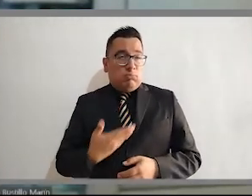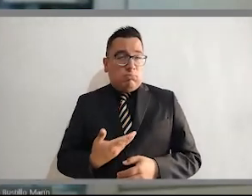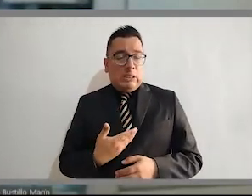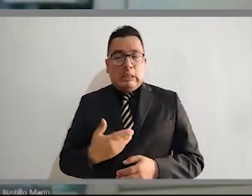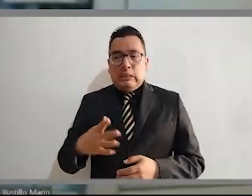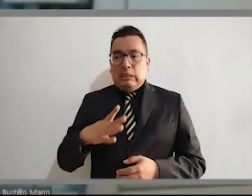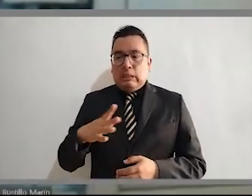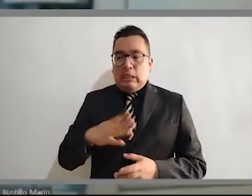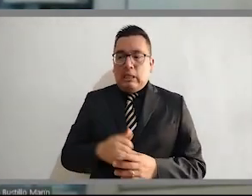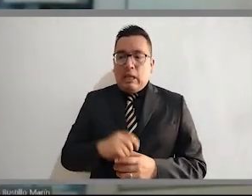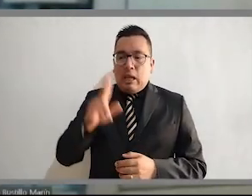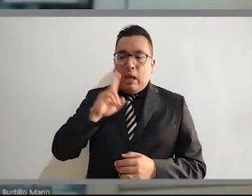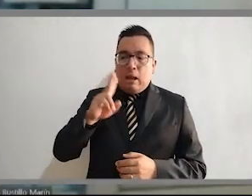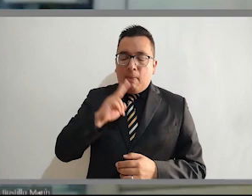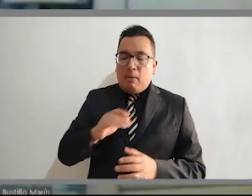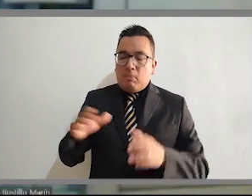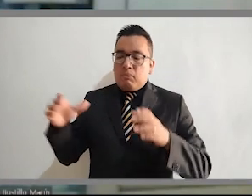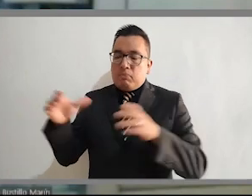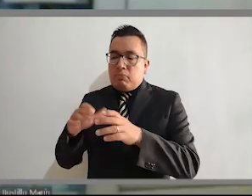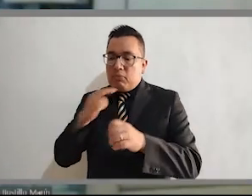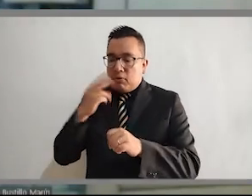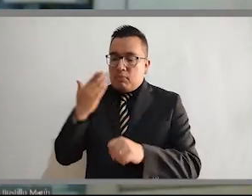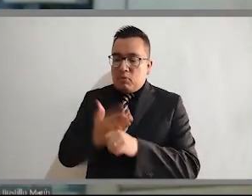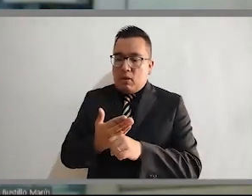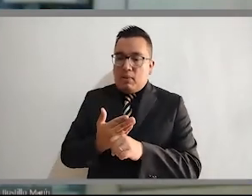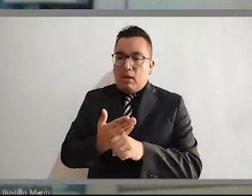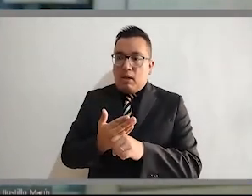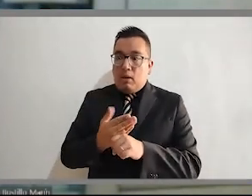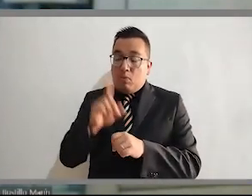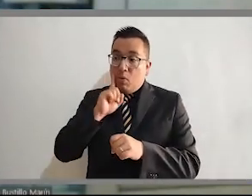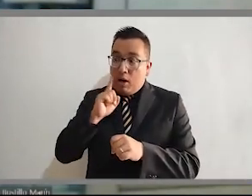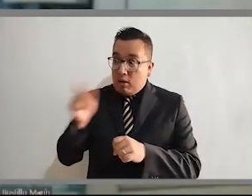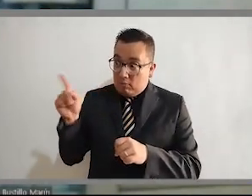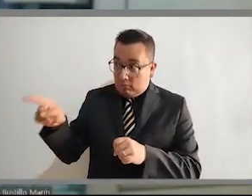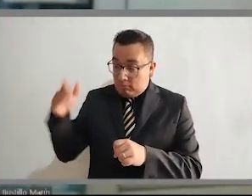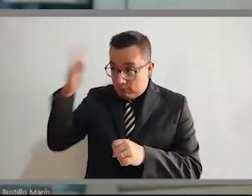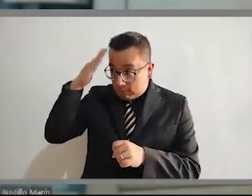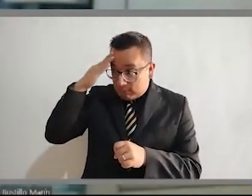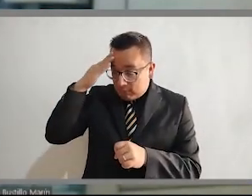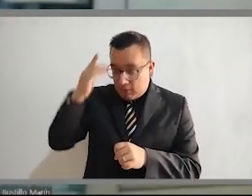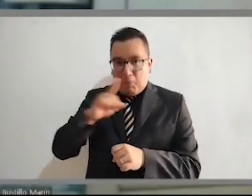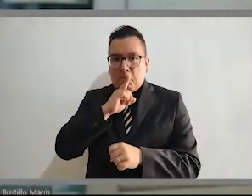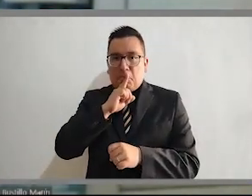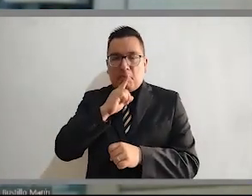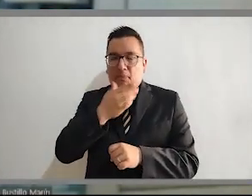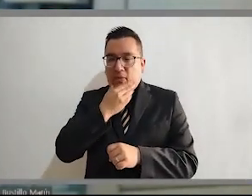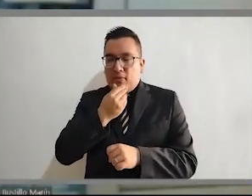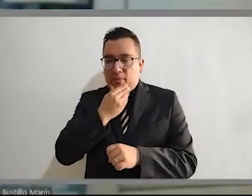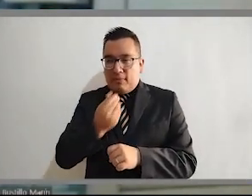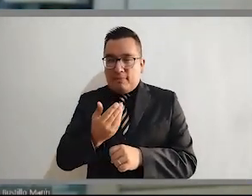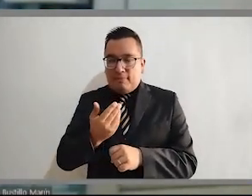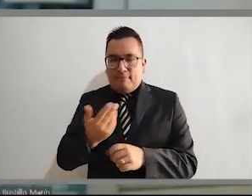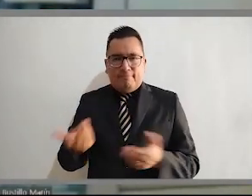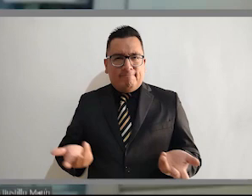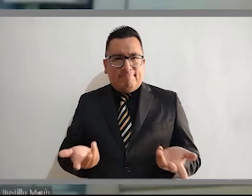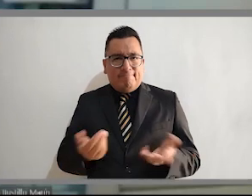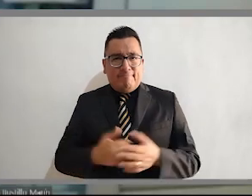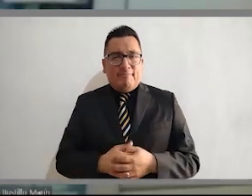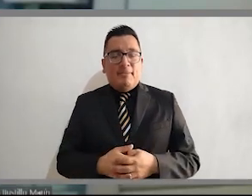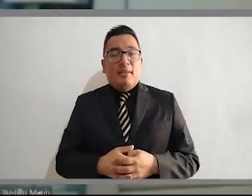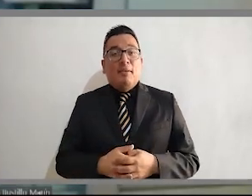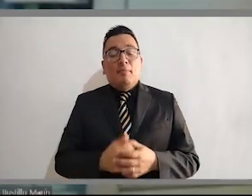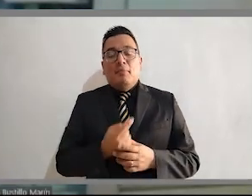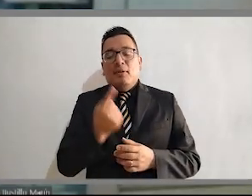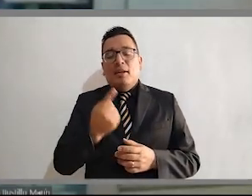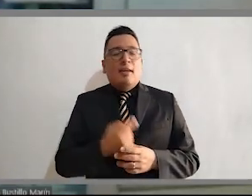cuenta que cuando queremos, fíjense, cuando estamos hablando de la paridad cuantitativa, la paridad sustantiva es, pues